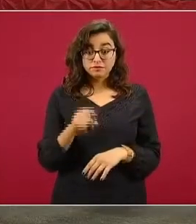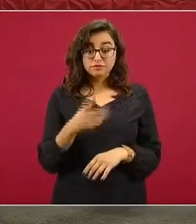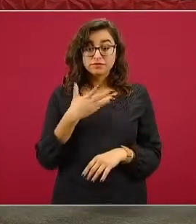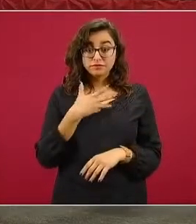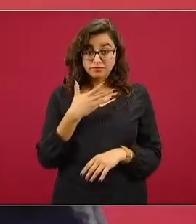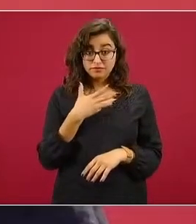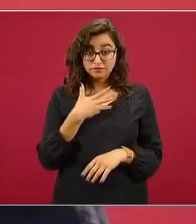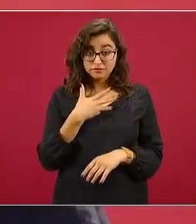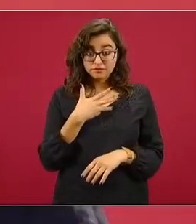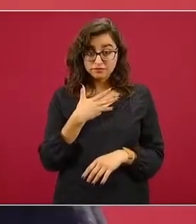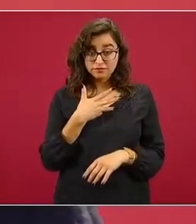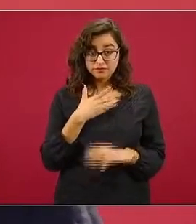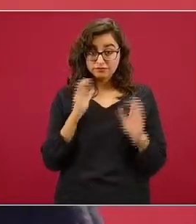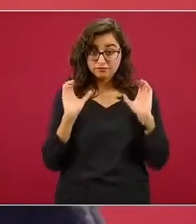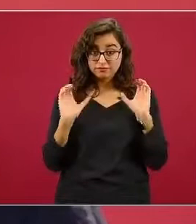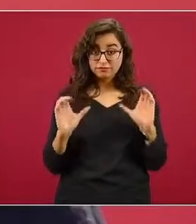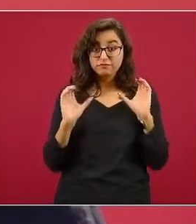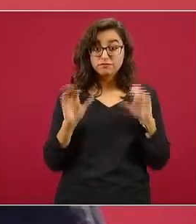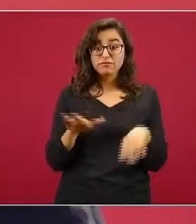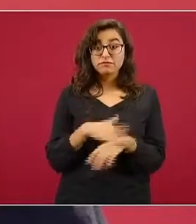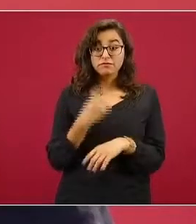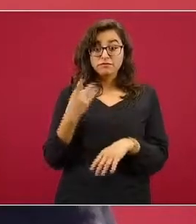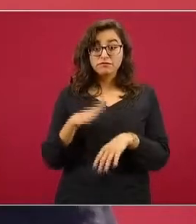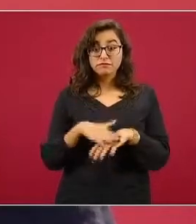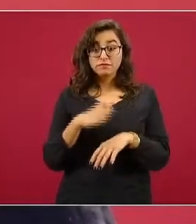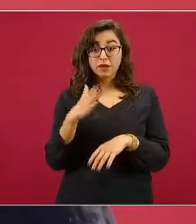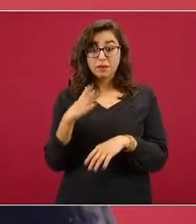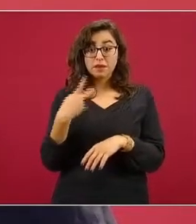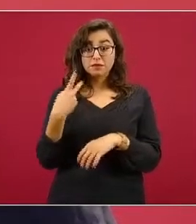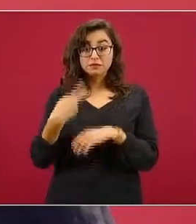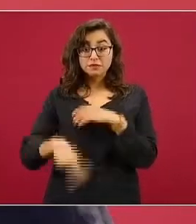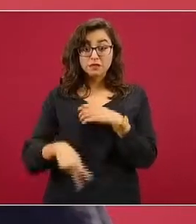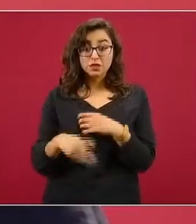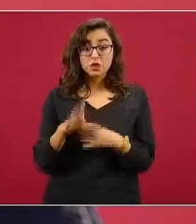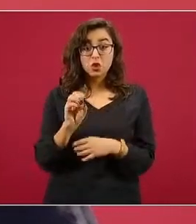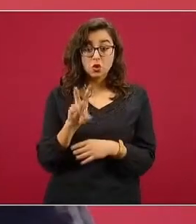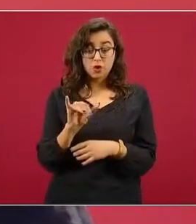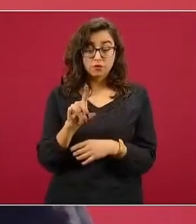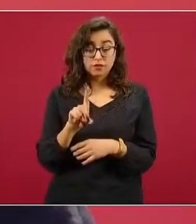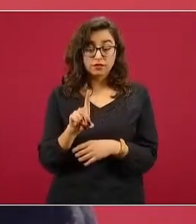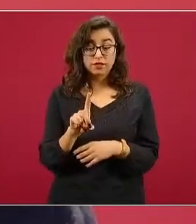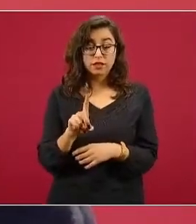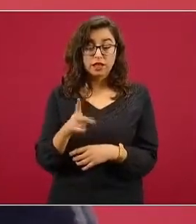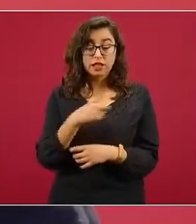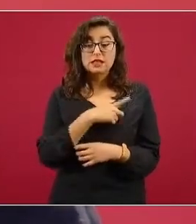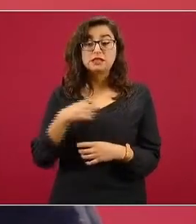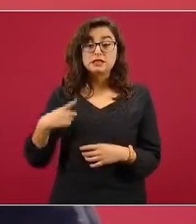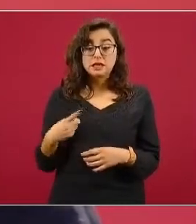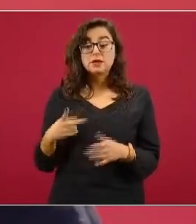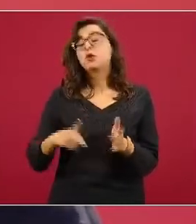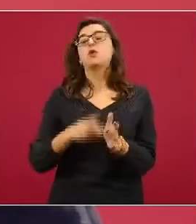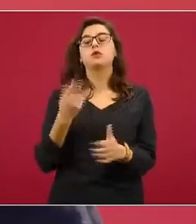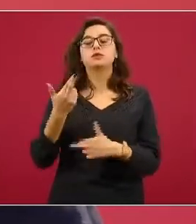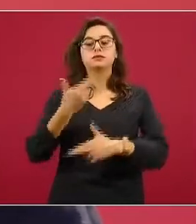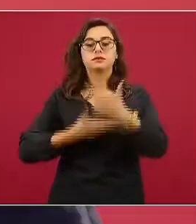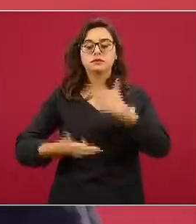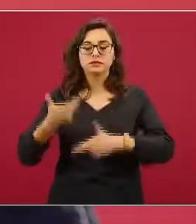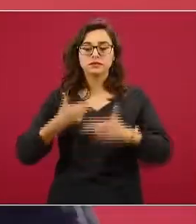alto y por lo tanto hay que retornar a medidas de control